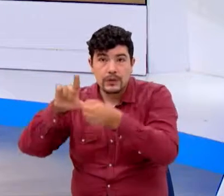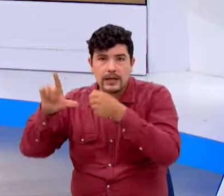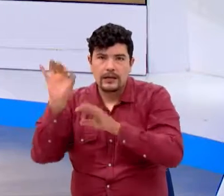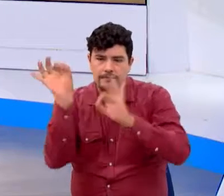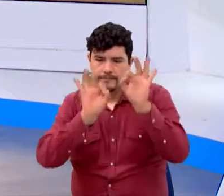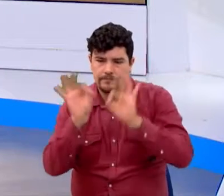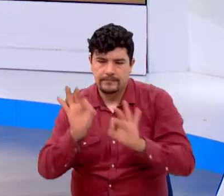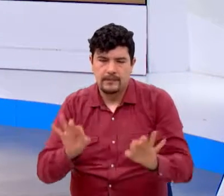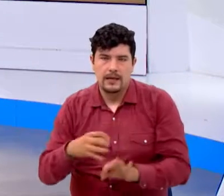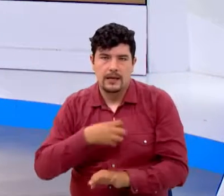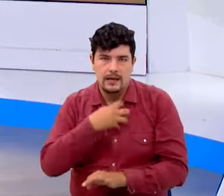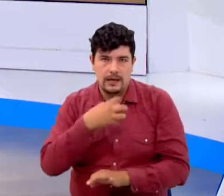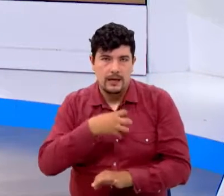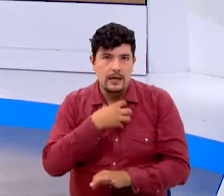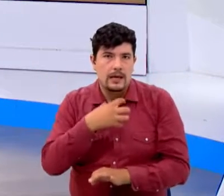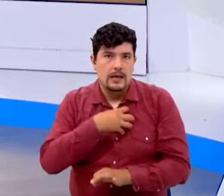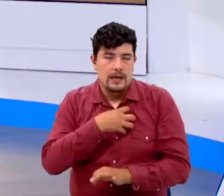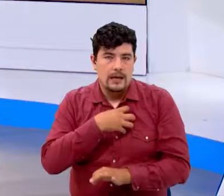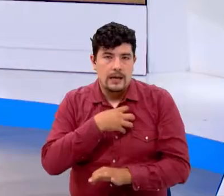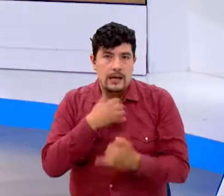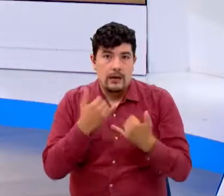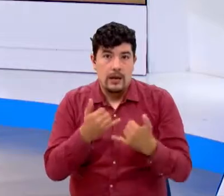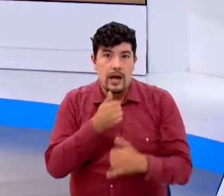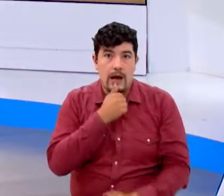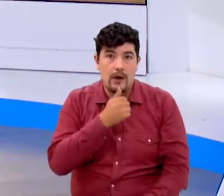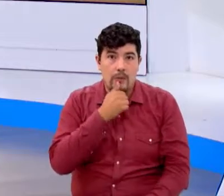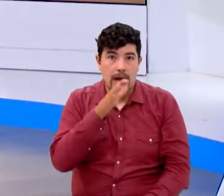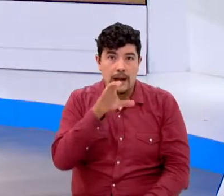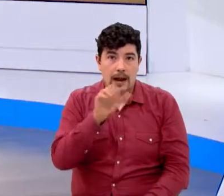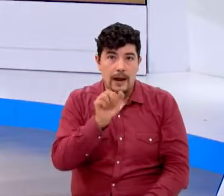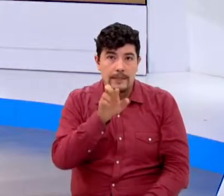de mayores, certamen que tuvo el apoyo de Aguas Capital.